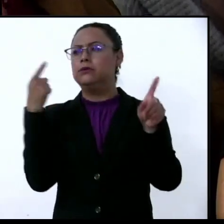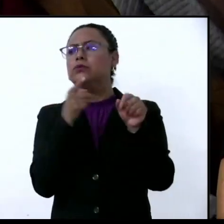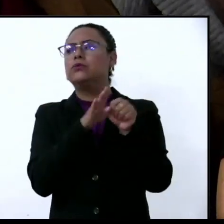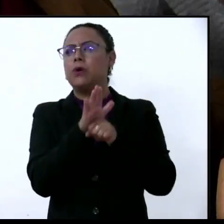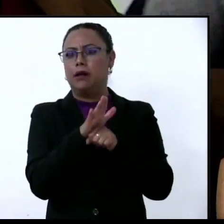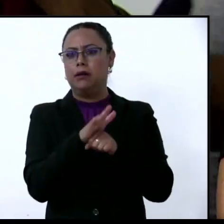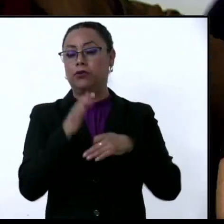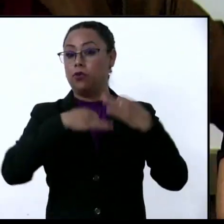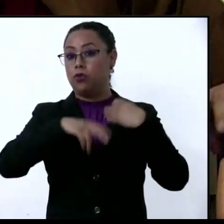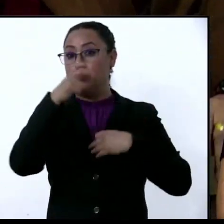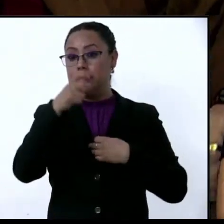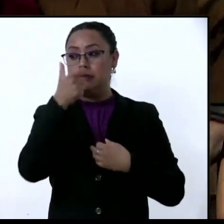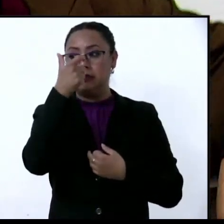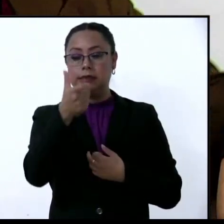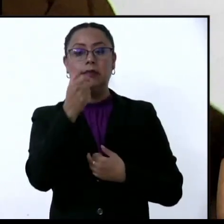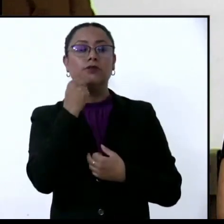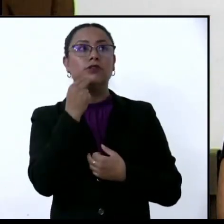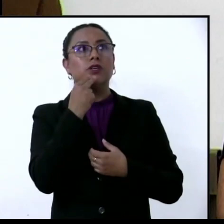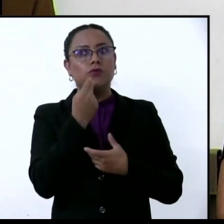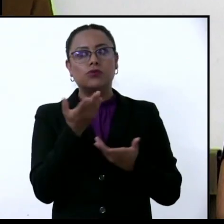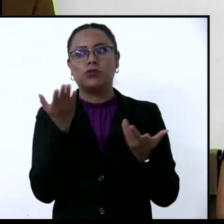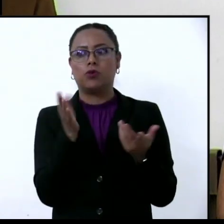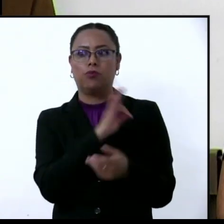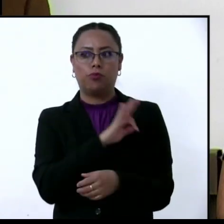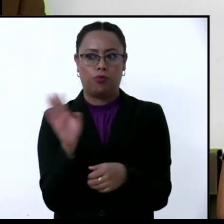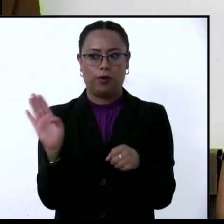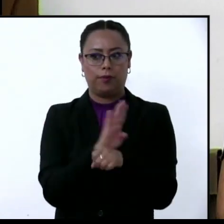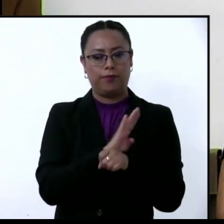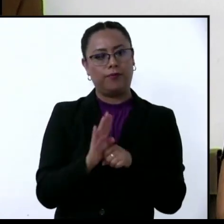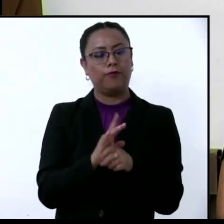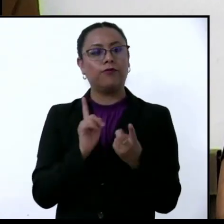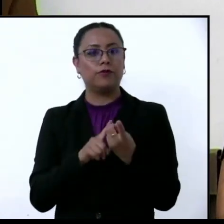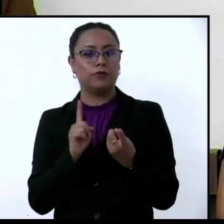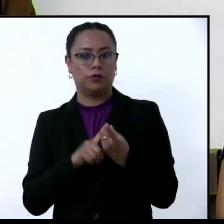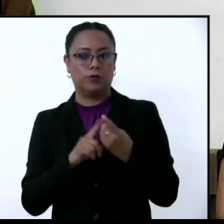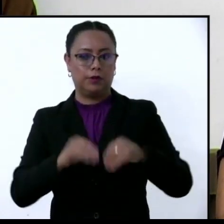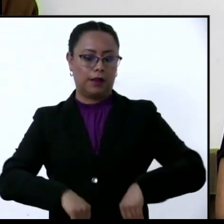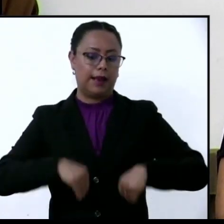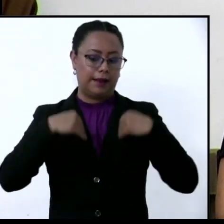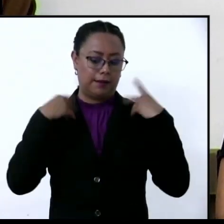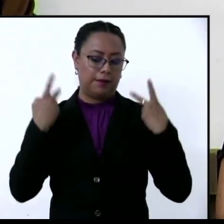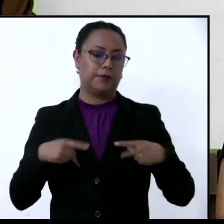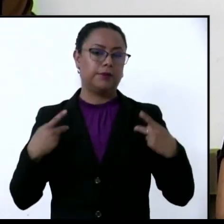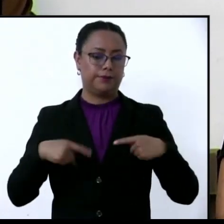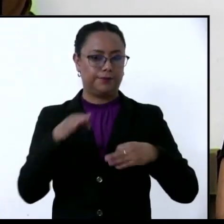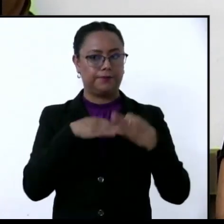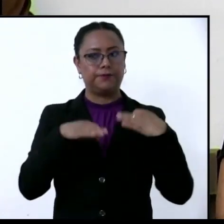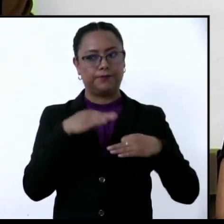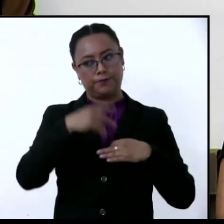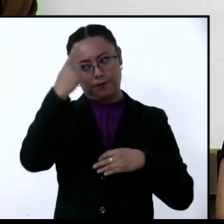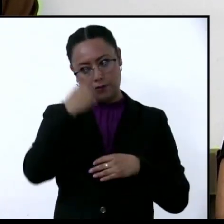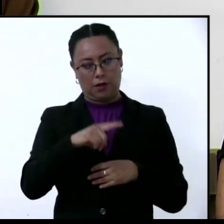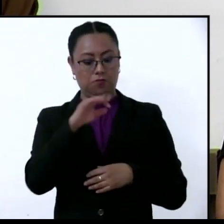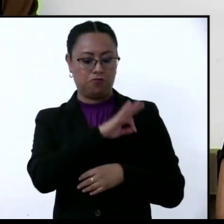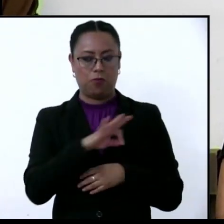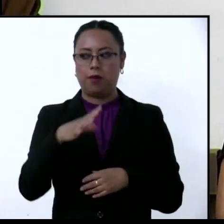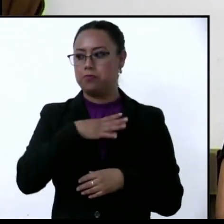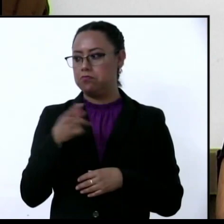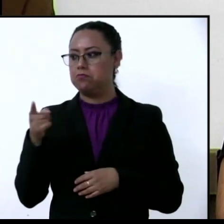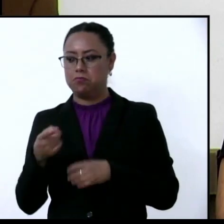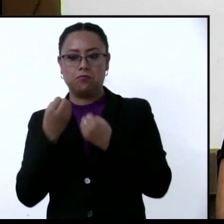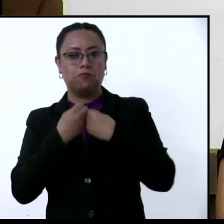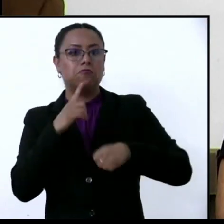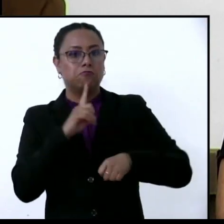recurso tenga un impacto directo en la vida de las personas para poder tener la posibilidad